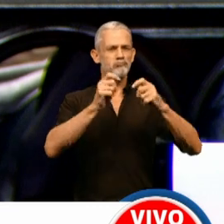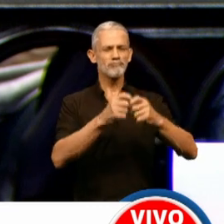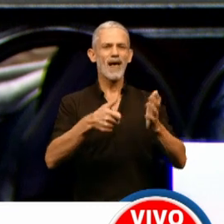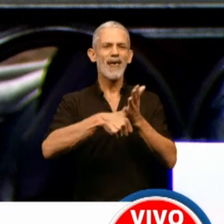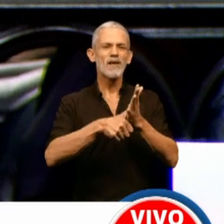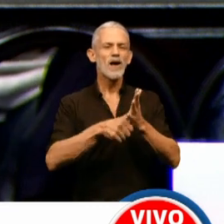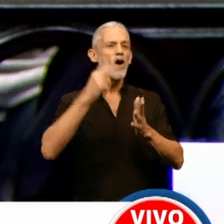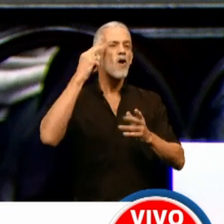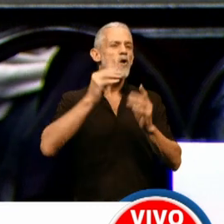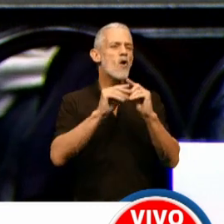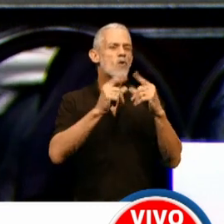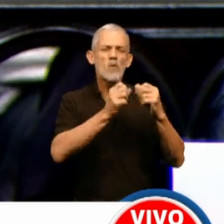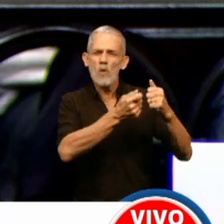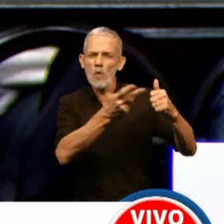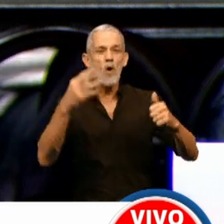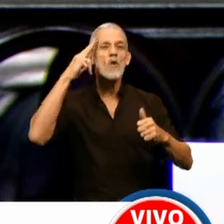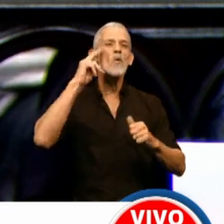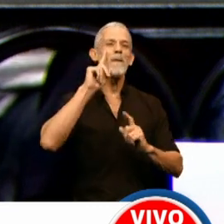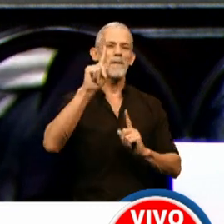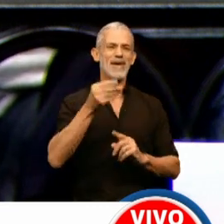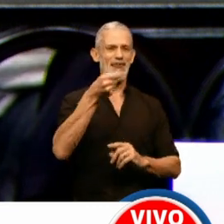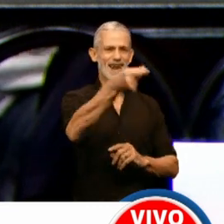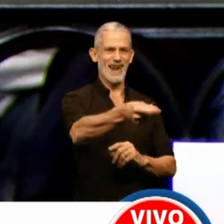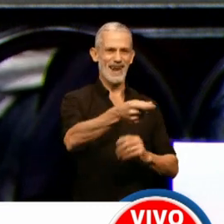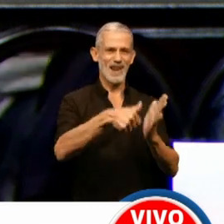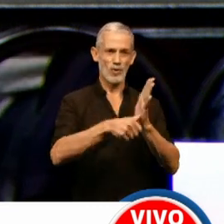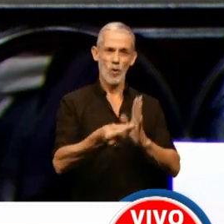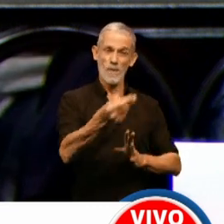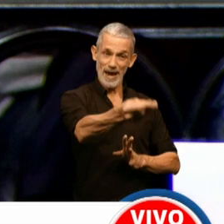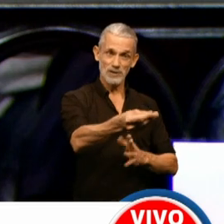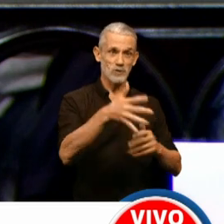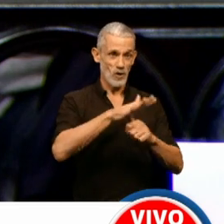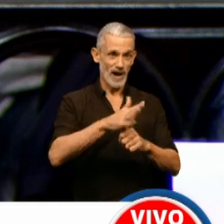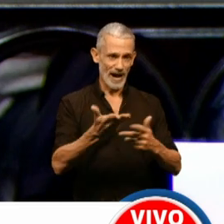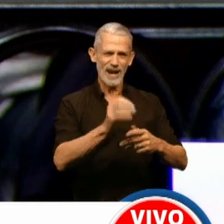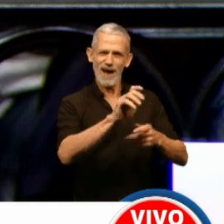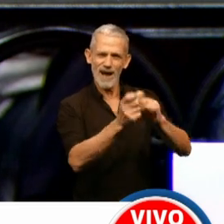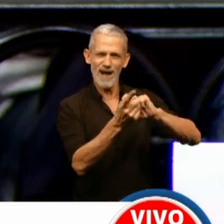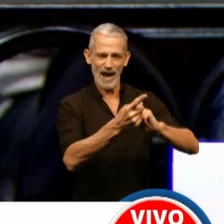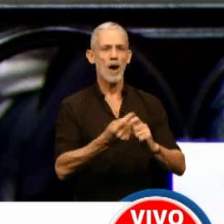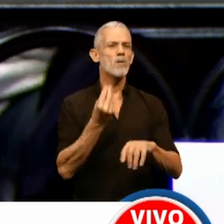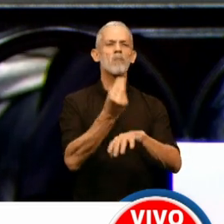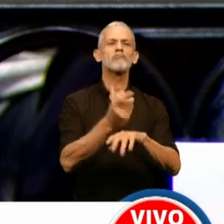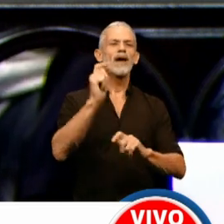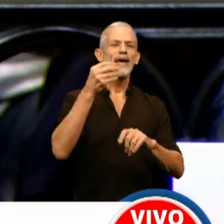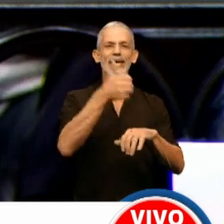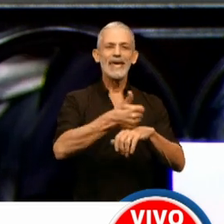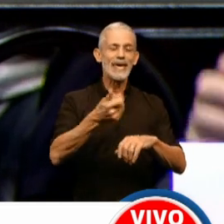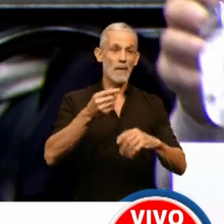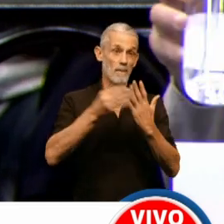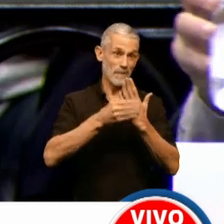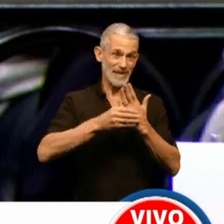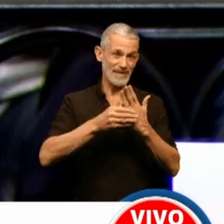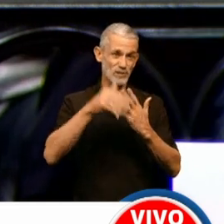documento 9000 para ella escribano un documento que se entregó con la presencia de nuestro